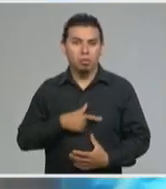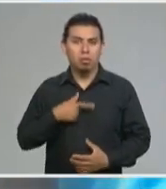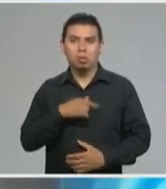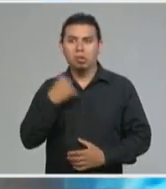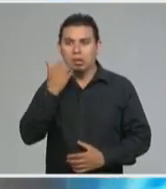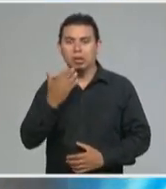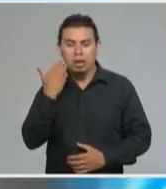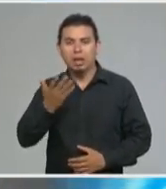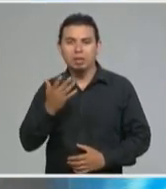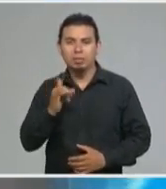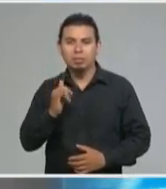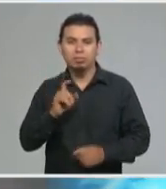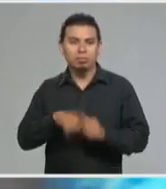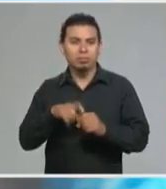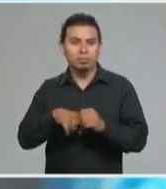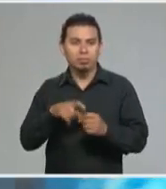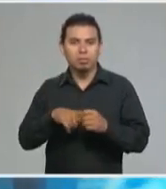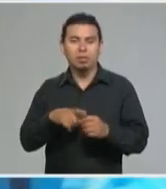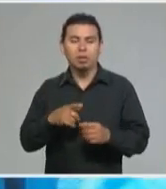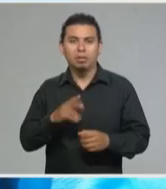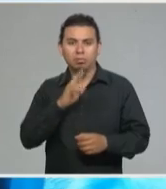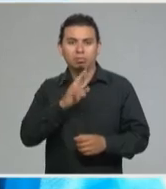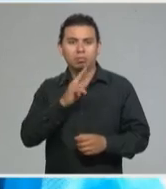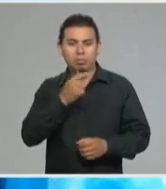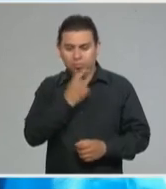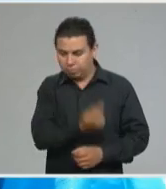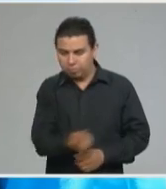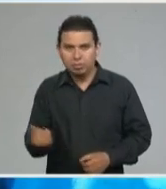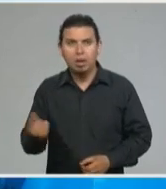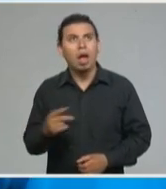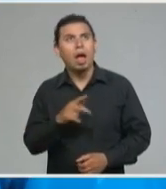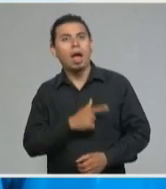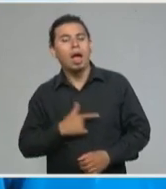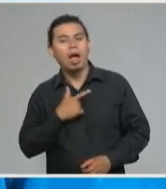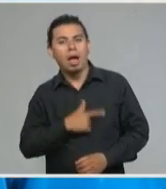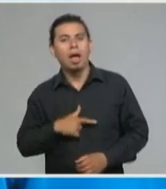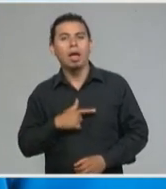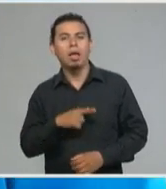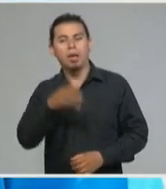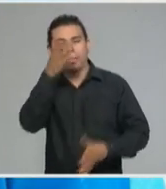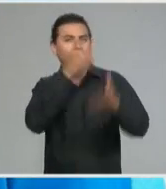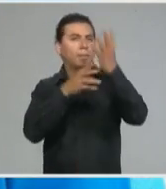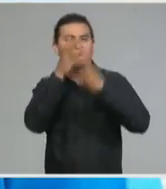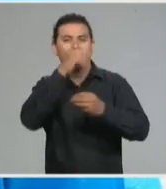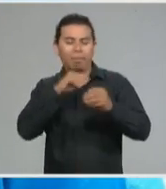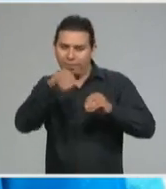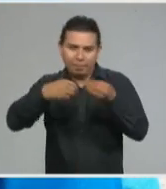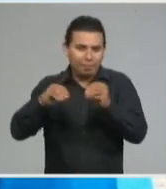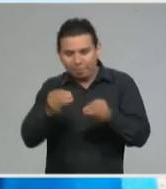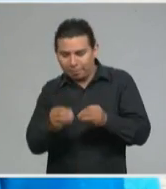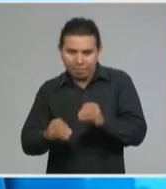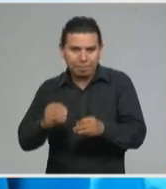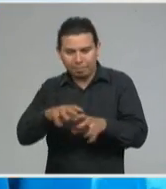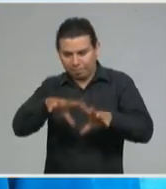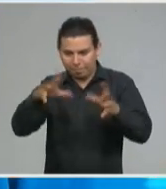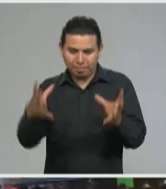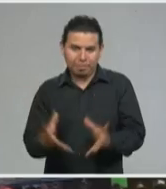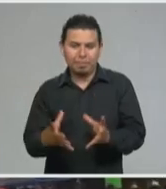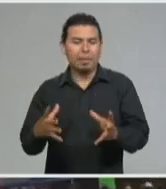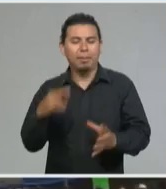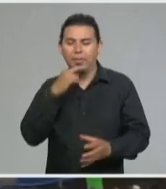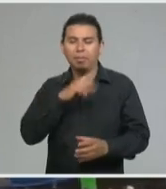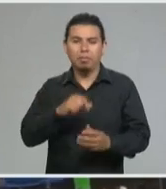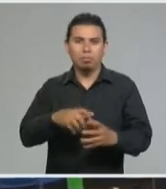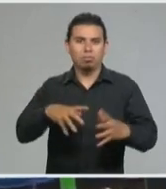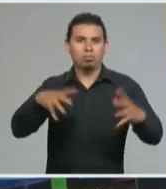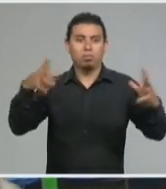con buenos augurios, con muy buena respuesta de los niños, sobre todo en ese momento, que aprendieron a elaborar globos de papel inmediatamente.